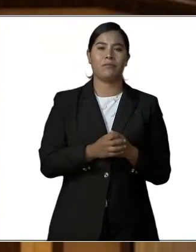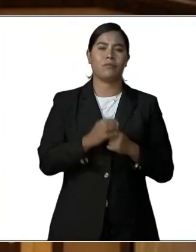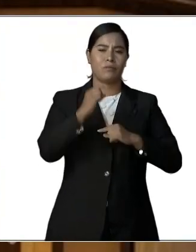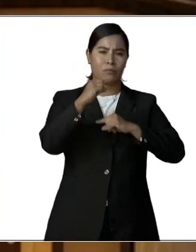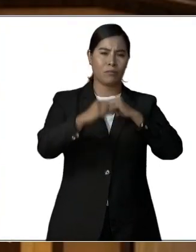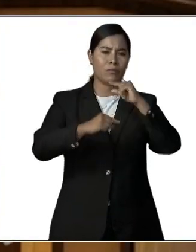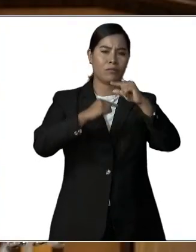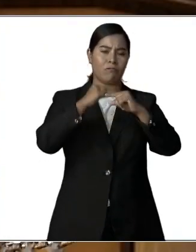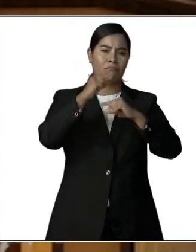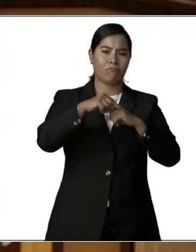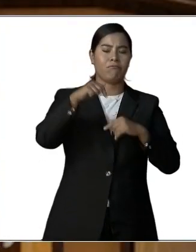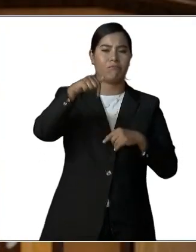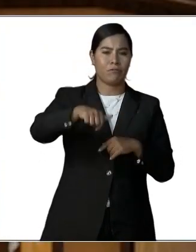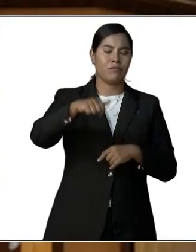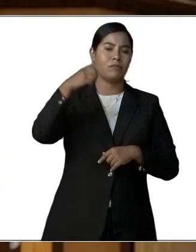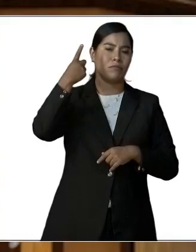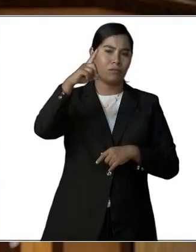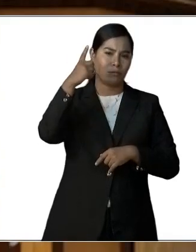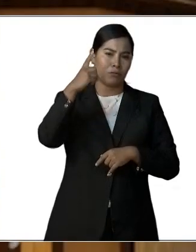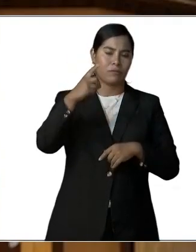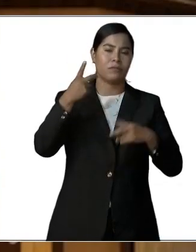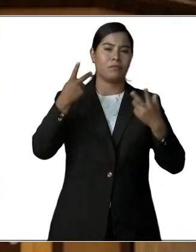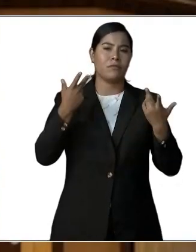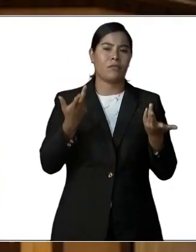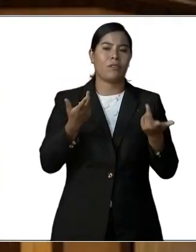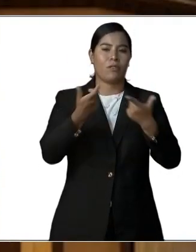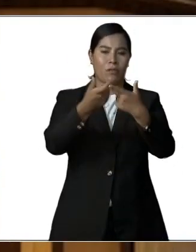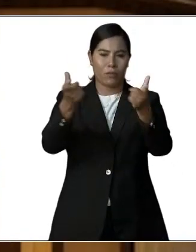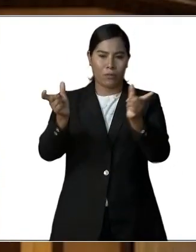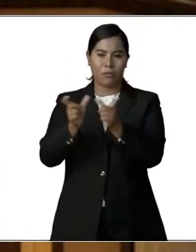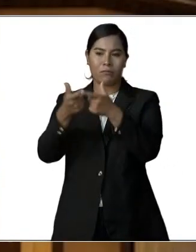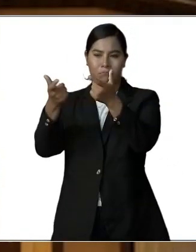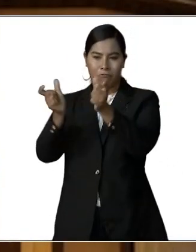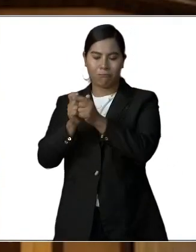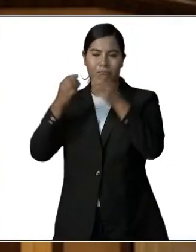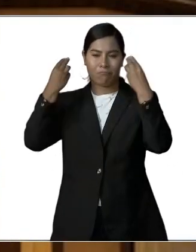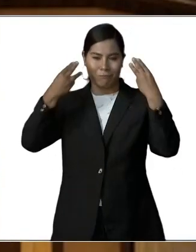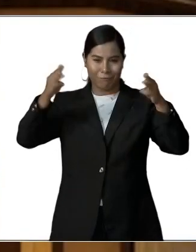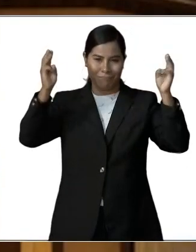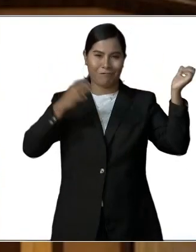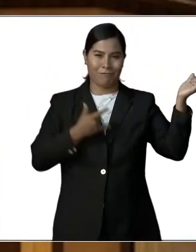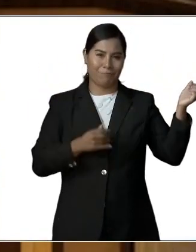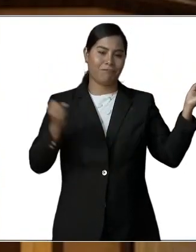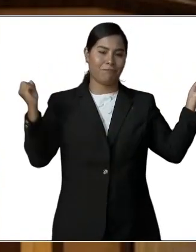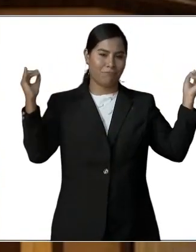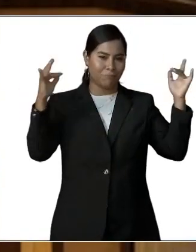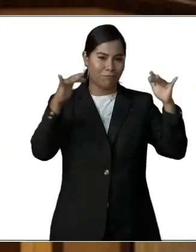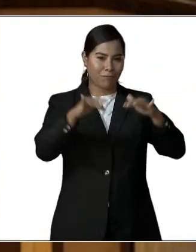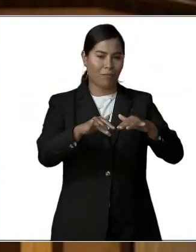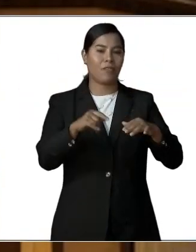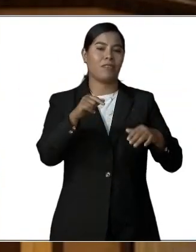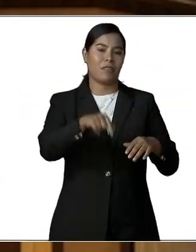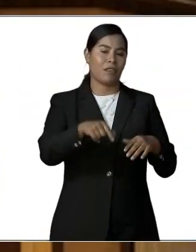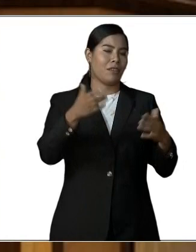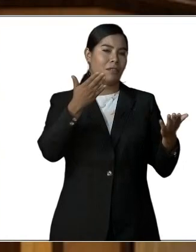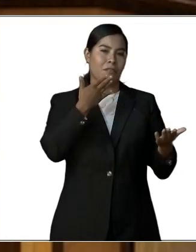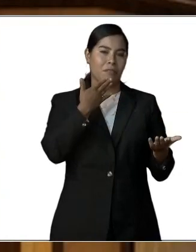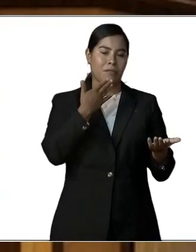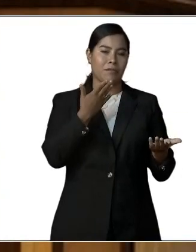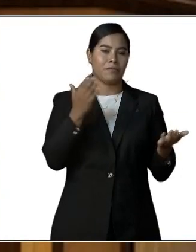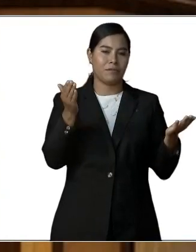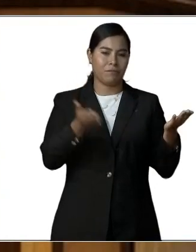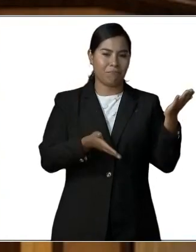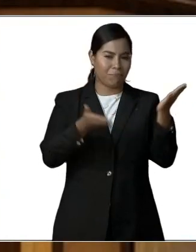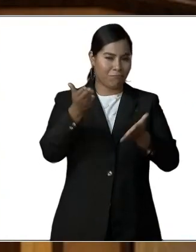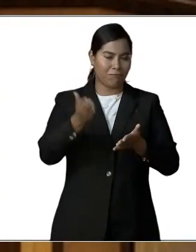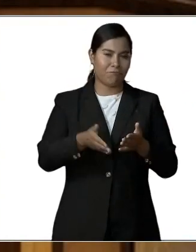Durango como una sede muy importante. Y pues nos hemos ido despacito porque decíamos la atención como en el